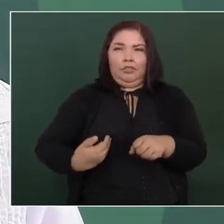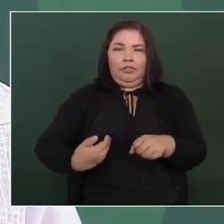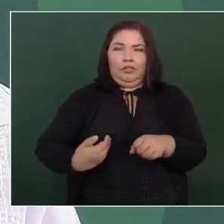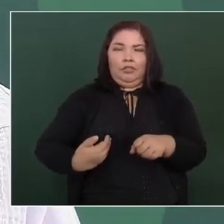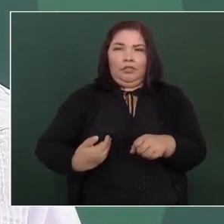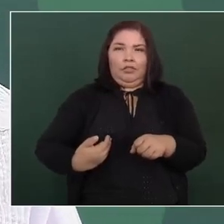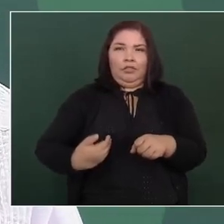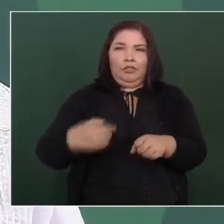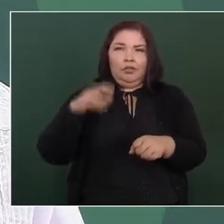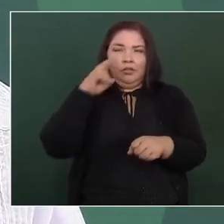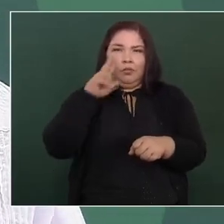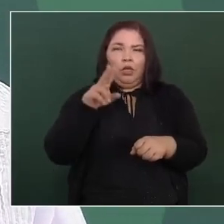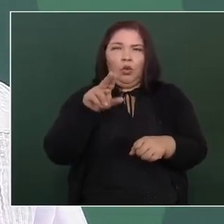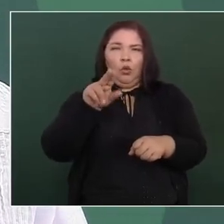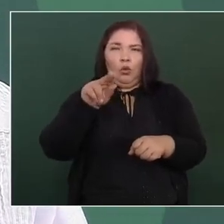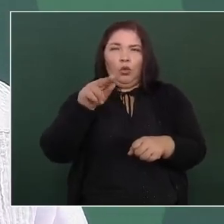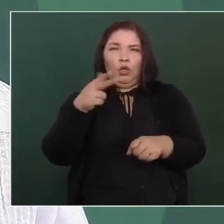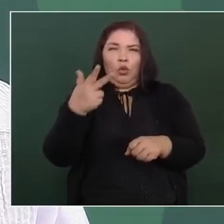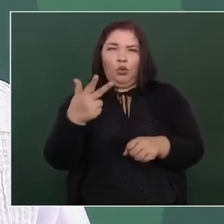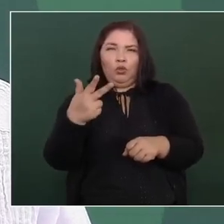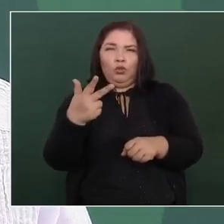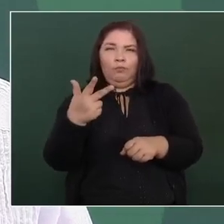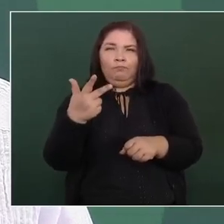era 88 pesos,